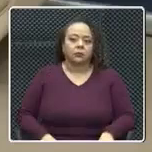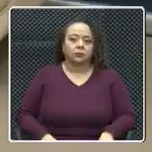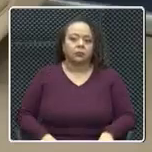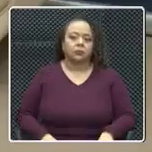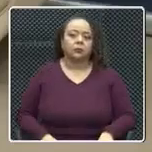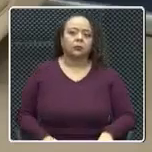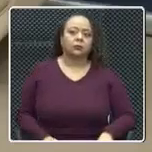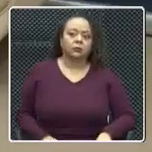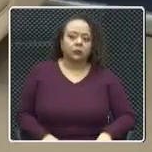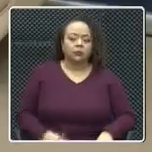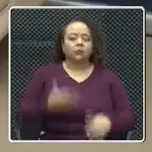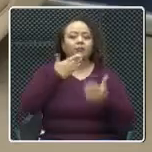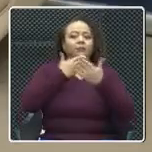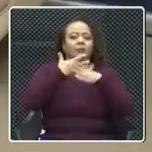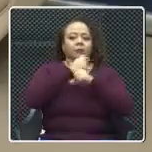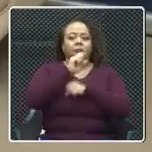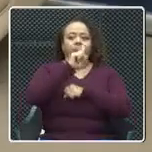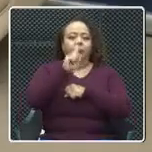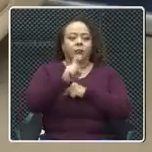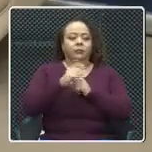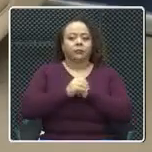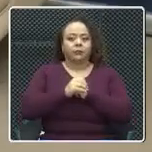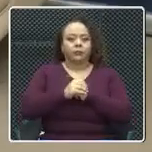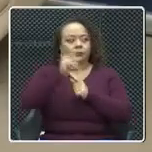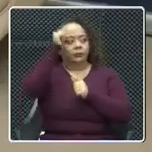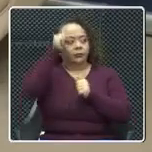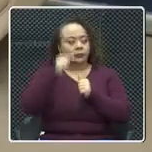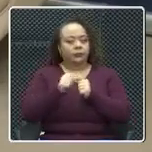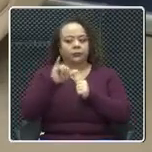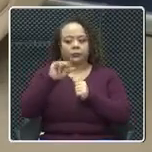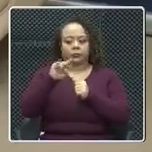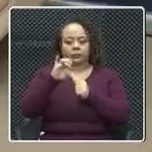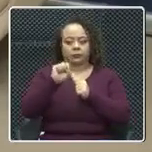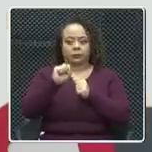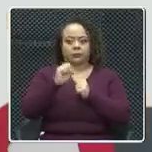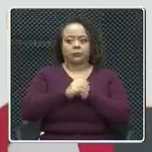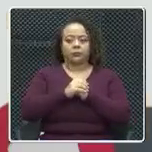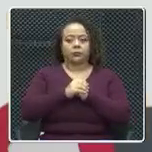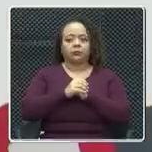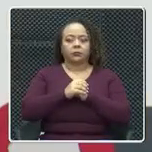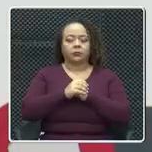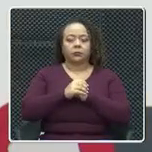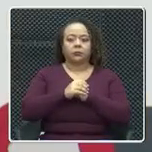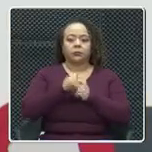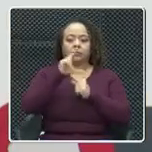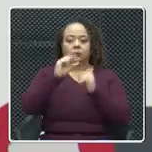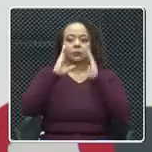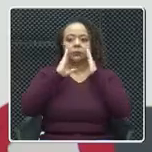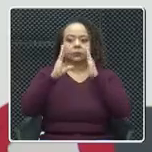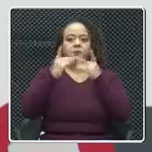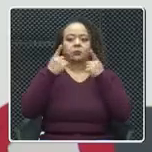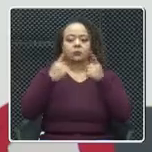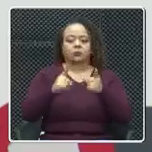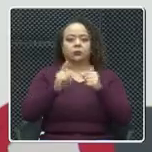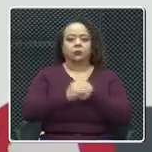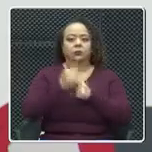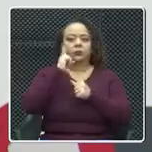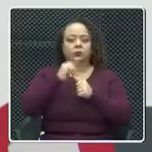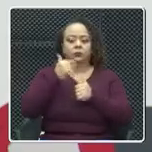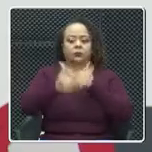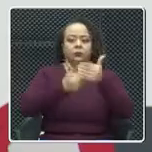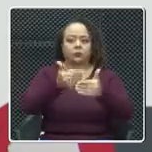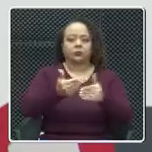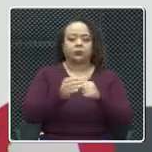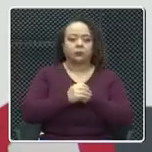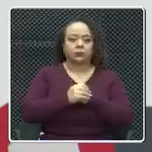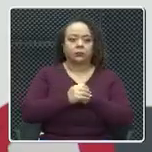que se realiza la consulta. Recordemos que si el instituto no atiende el caso por